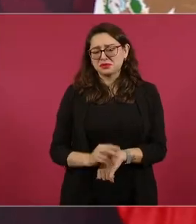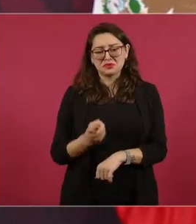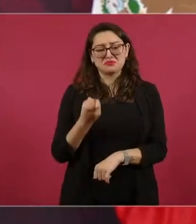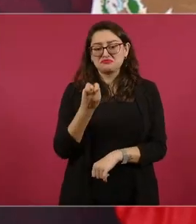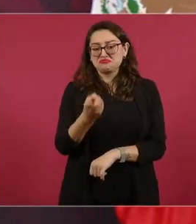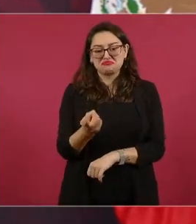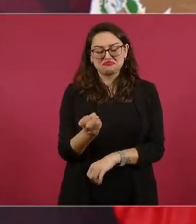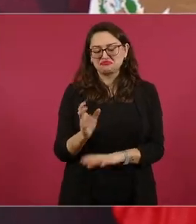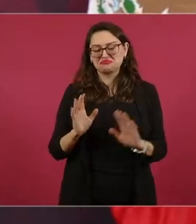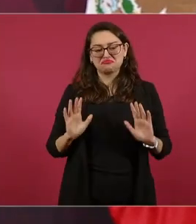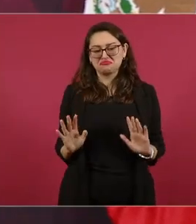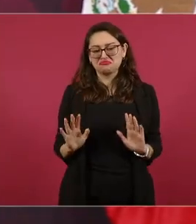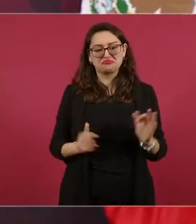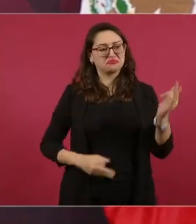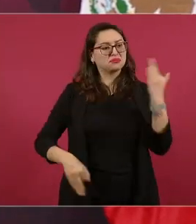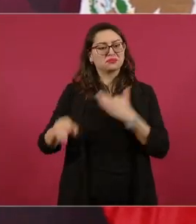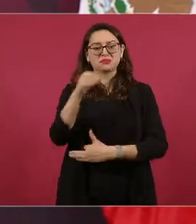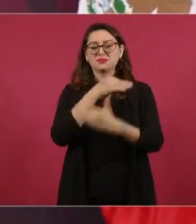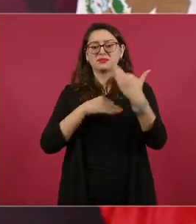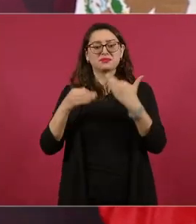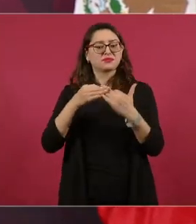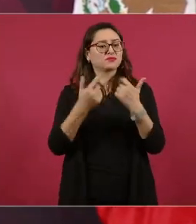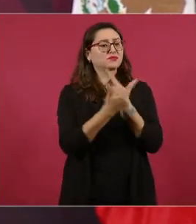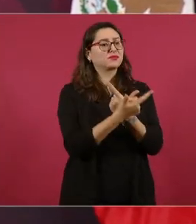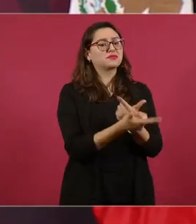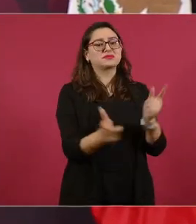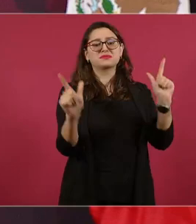Todos somos libres.